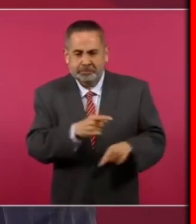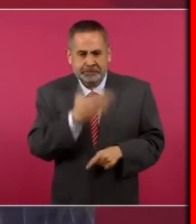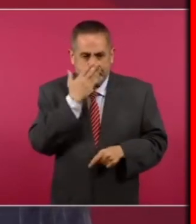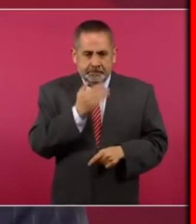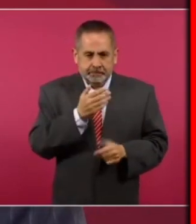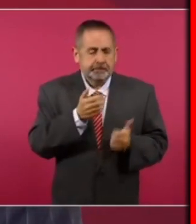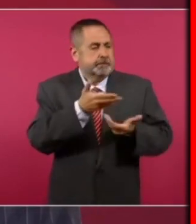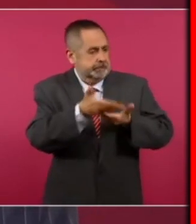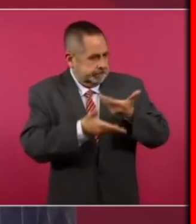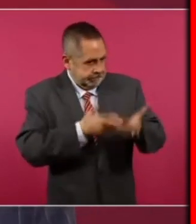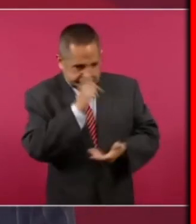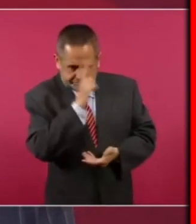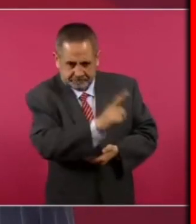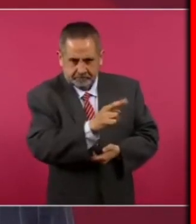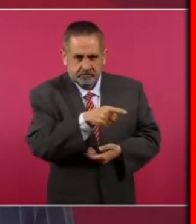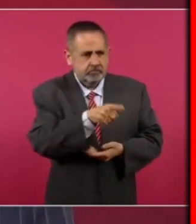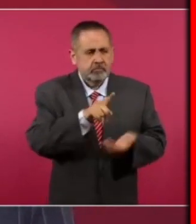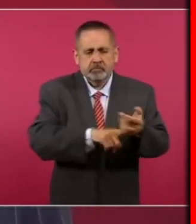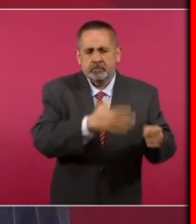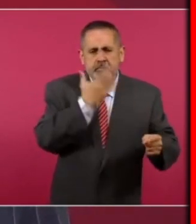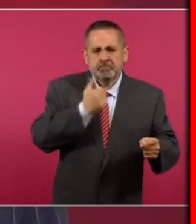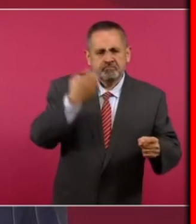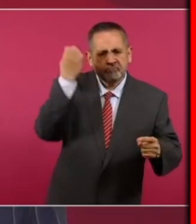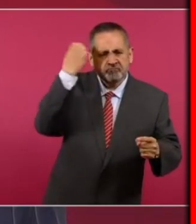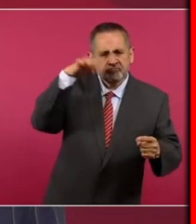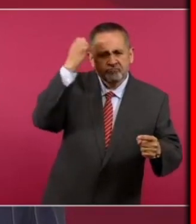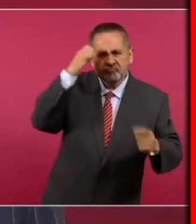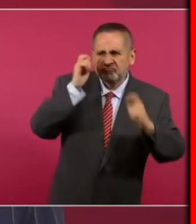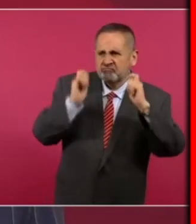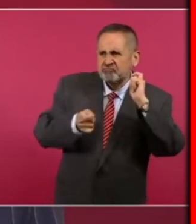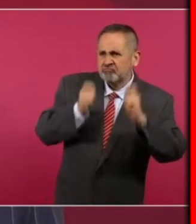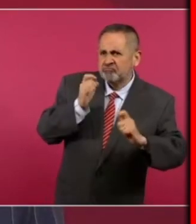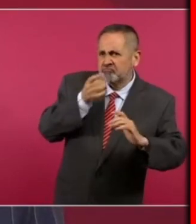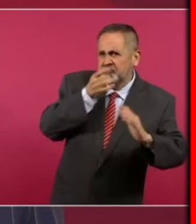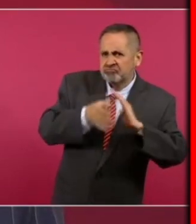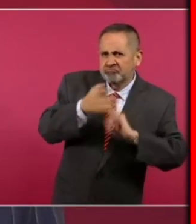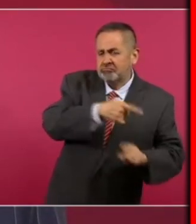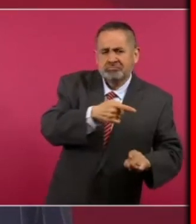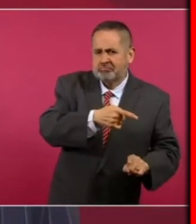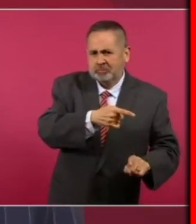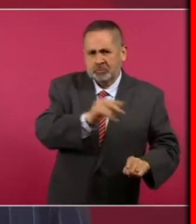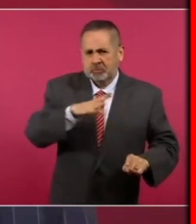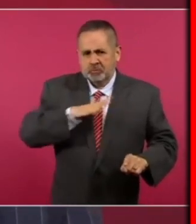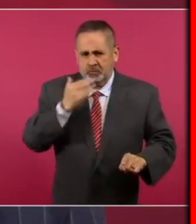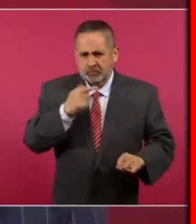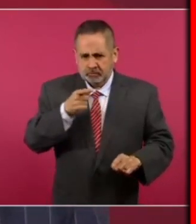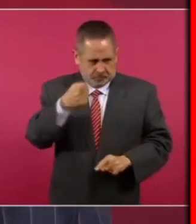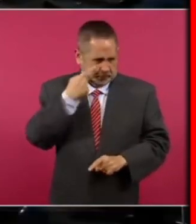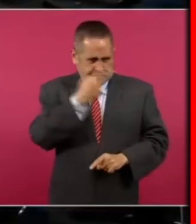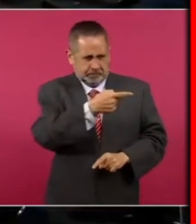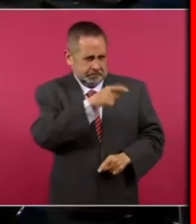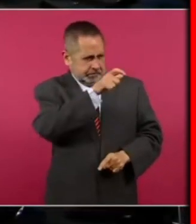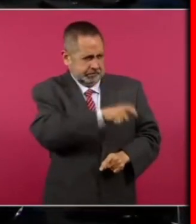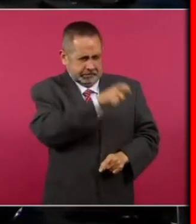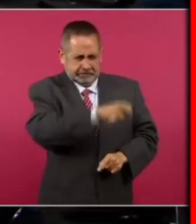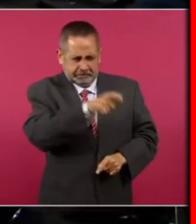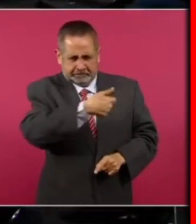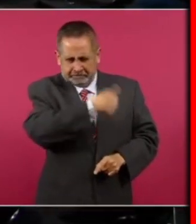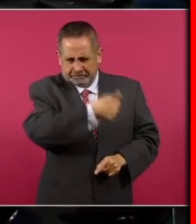periódico, ya que en nuestro país Felipe Calderón incrementó la inseguridad hasta casi